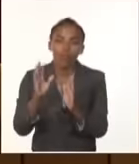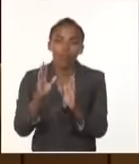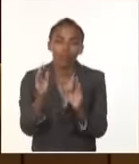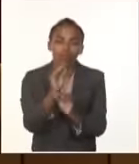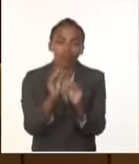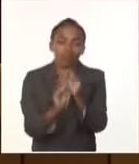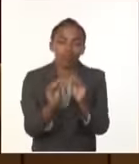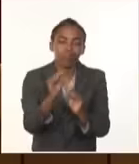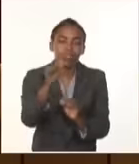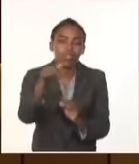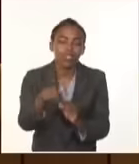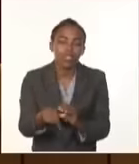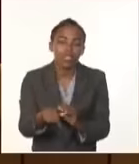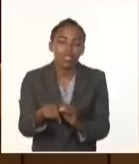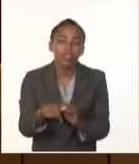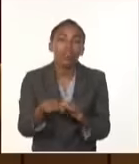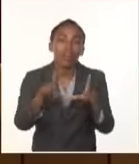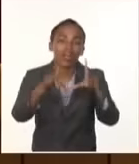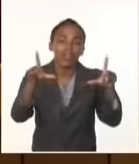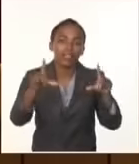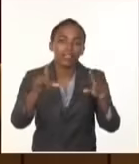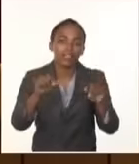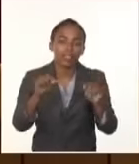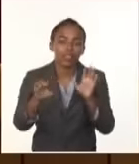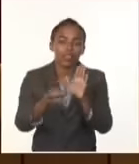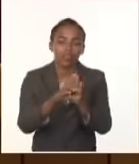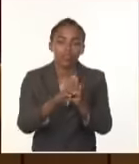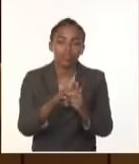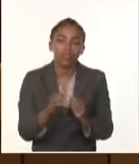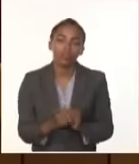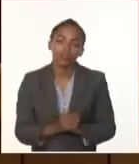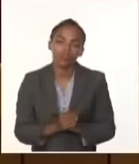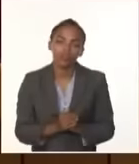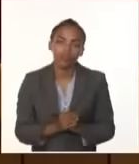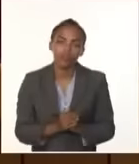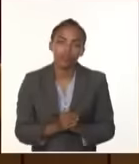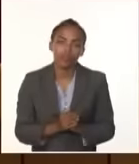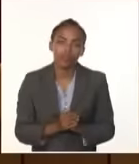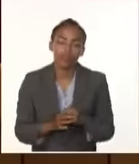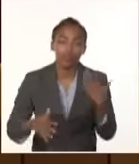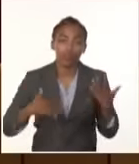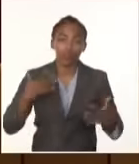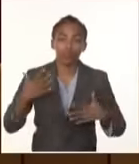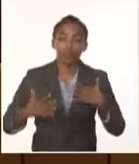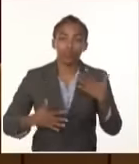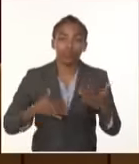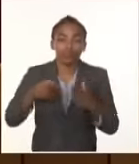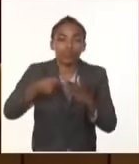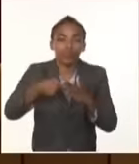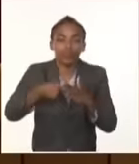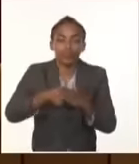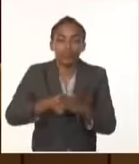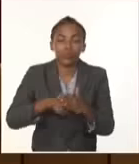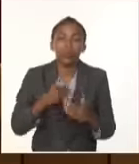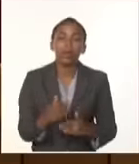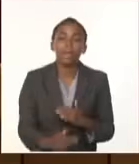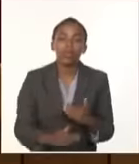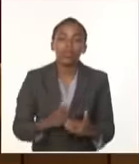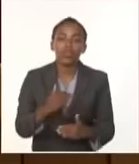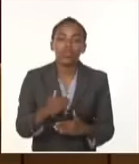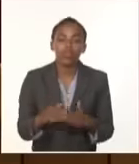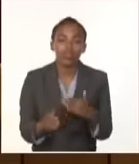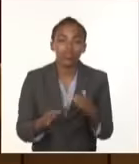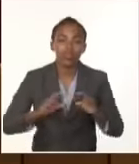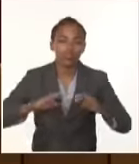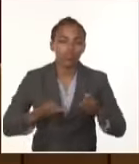correspondencia con el texto constitucional. La intensidad y dinamismo de este proceso demuestra una vez más